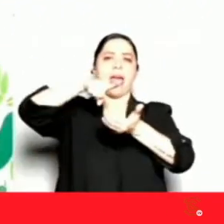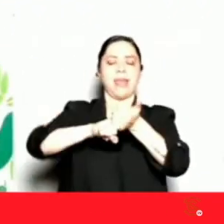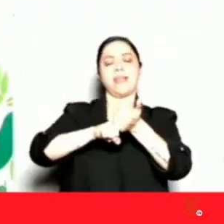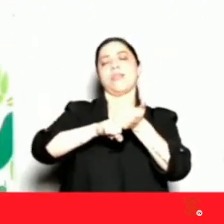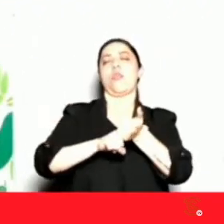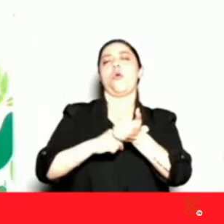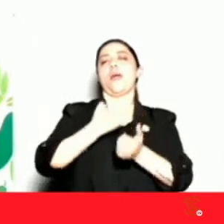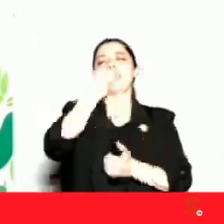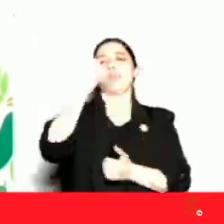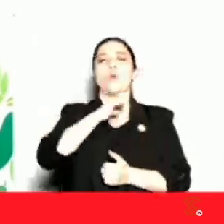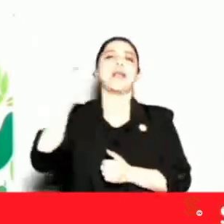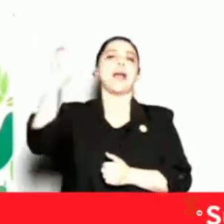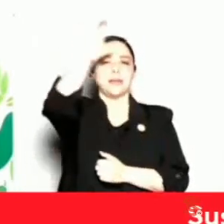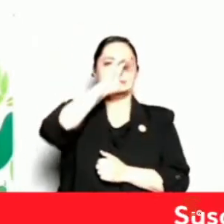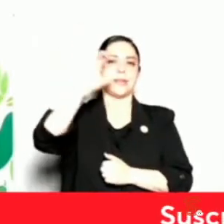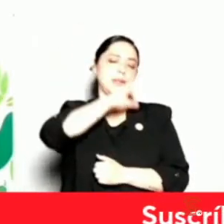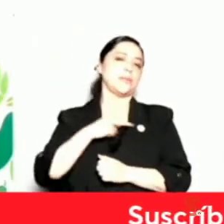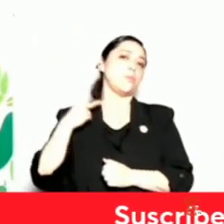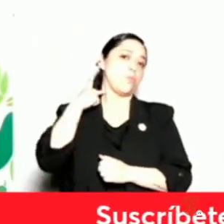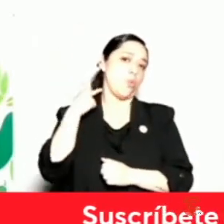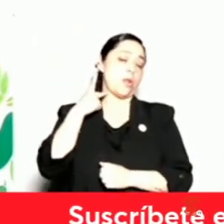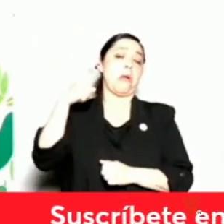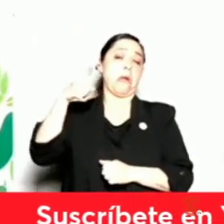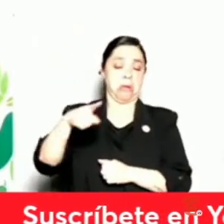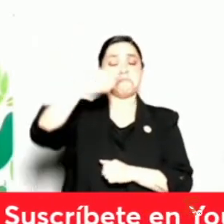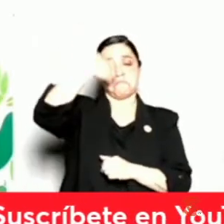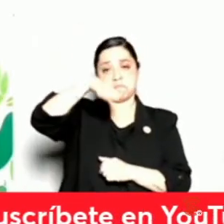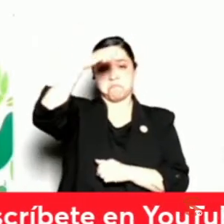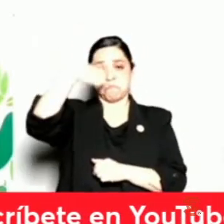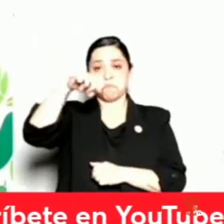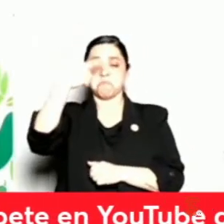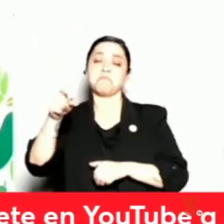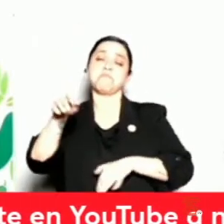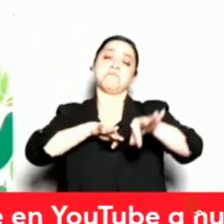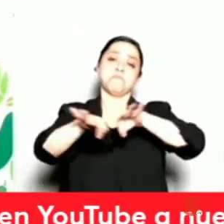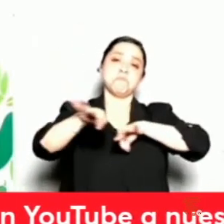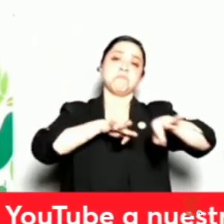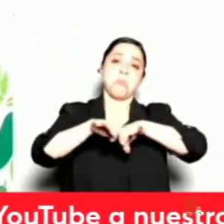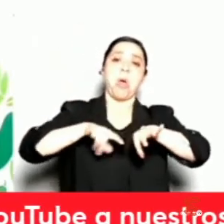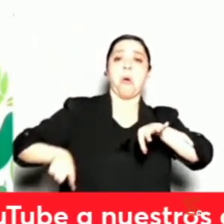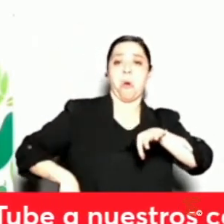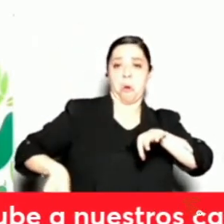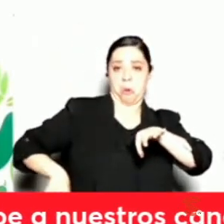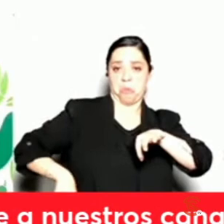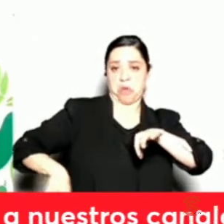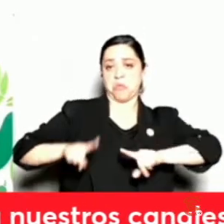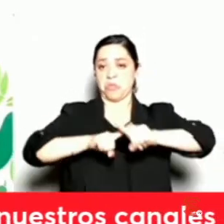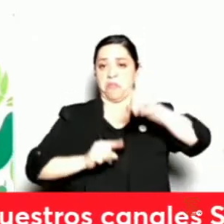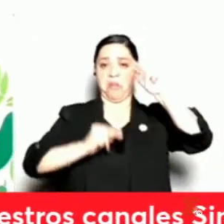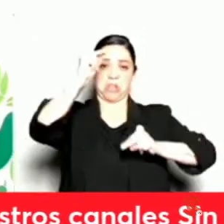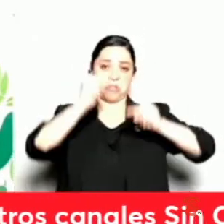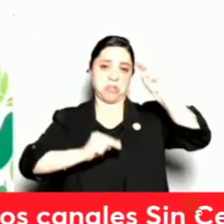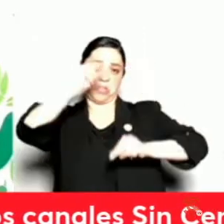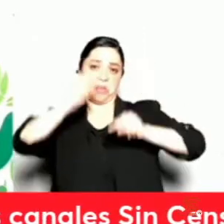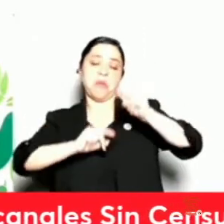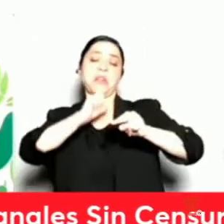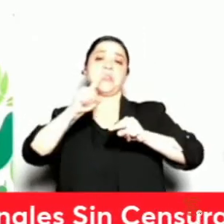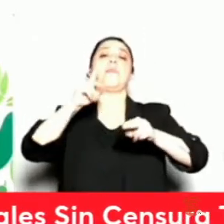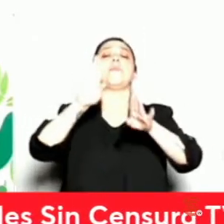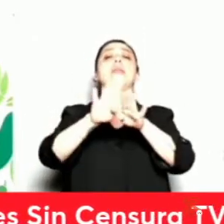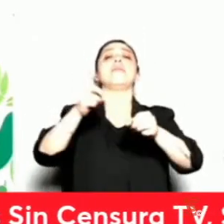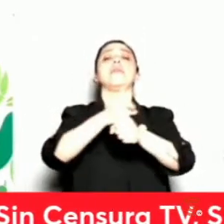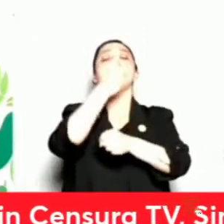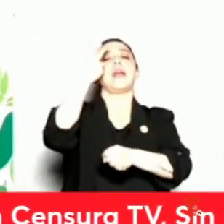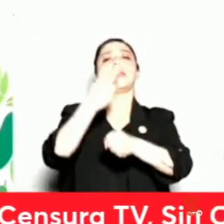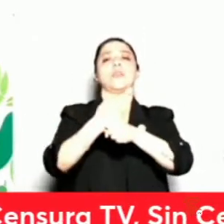Políticas y Sociales. Cuenta con una amplia trayectoria como servidor público en los 3 órdenes de gobierno, destacando su labor como director general de Transporte